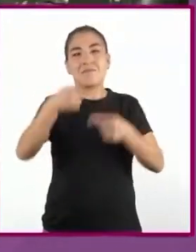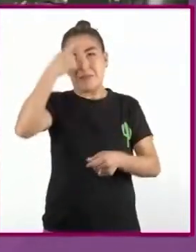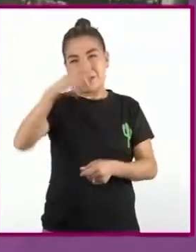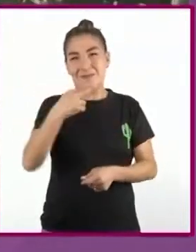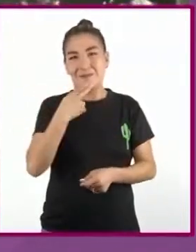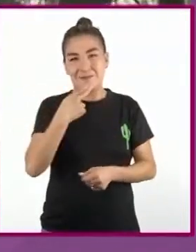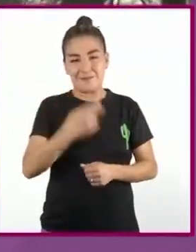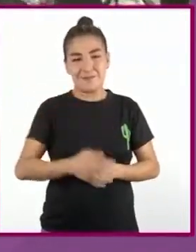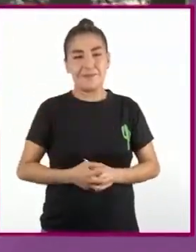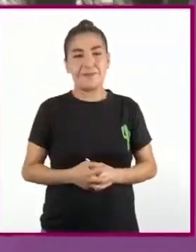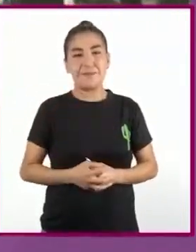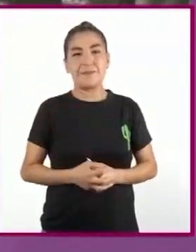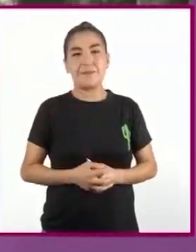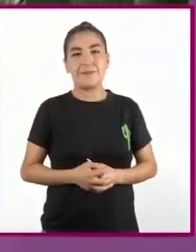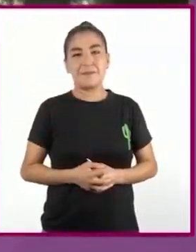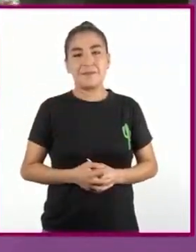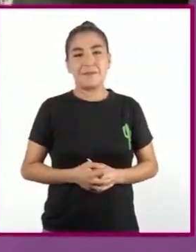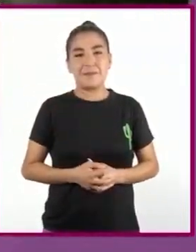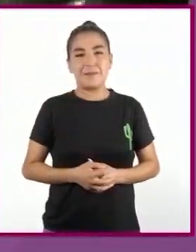hay fragmentos de núcleos.